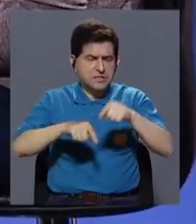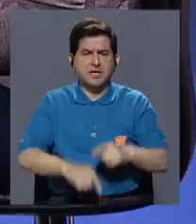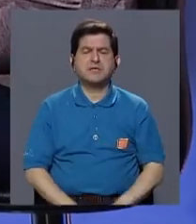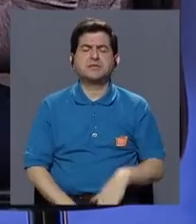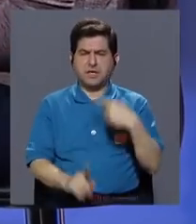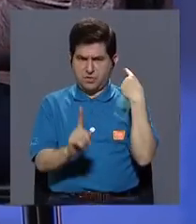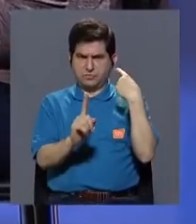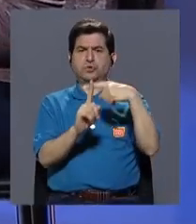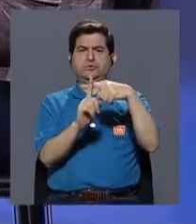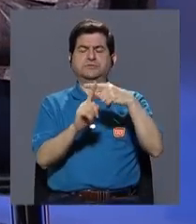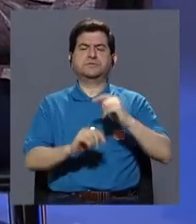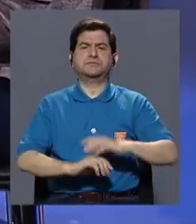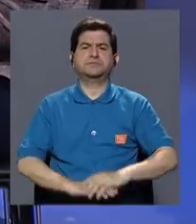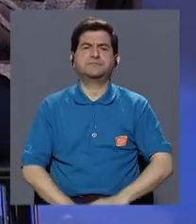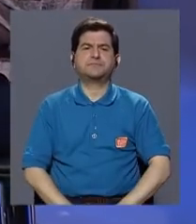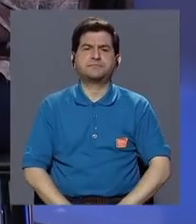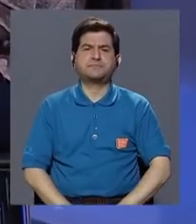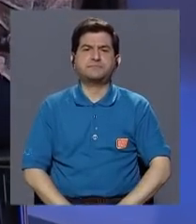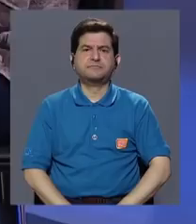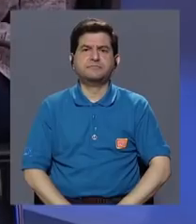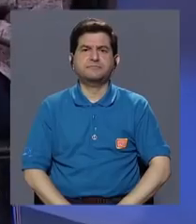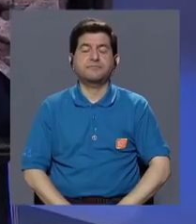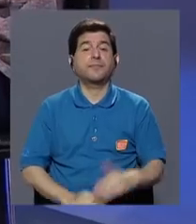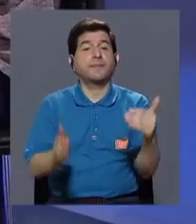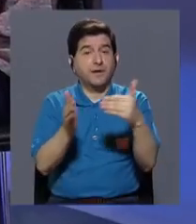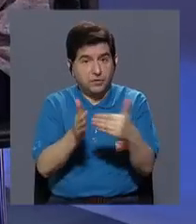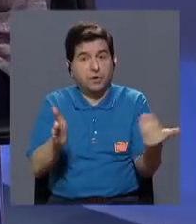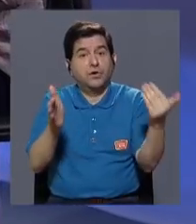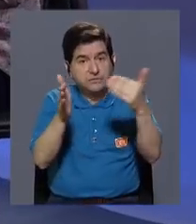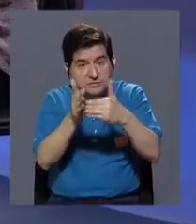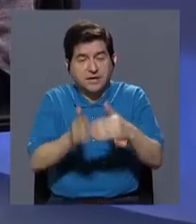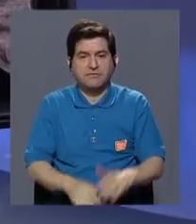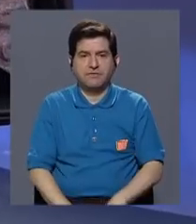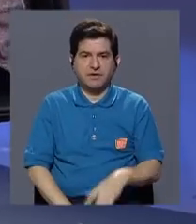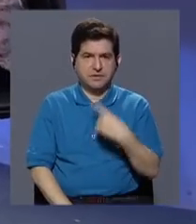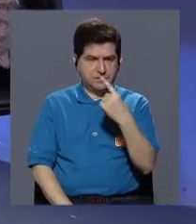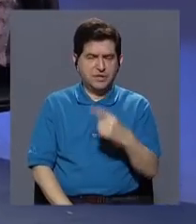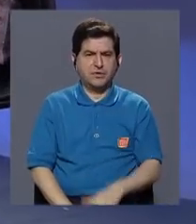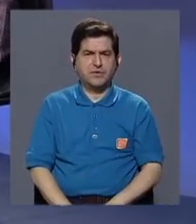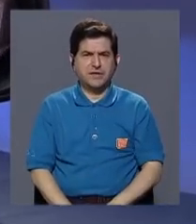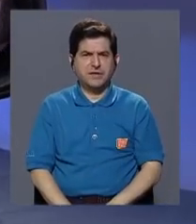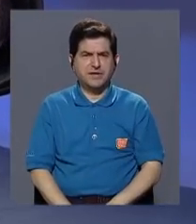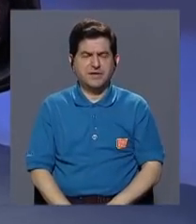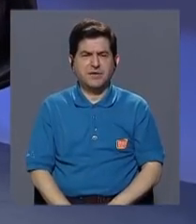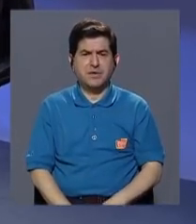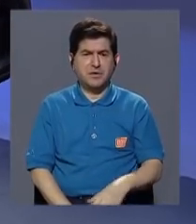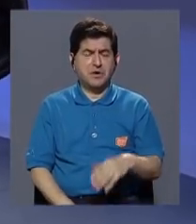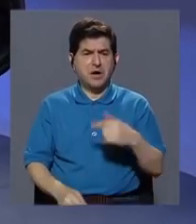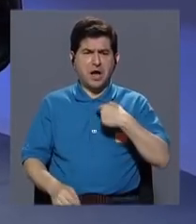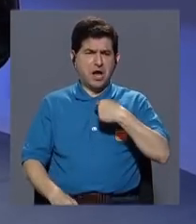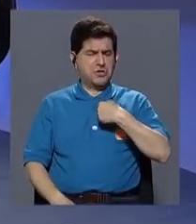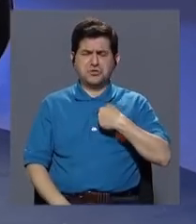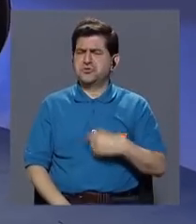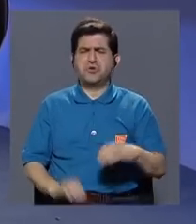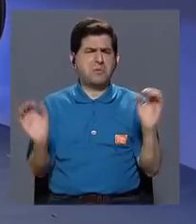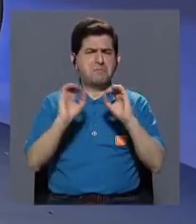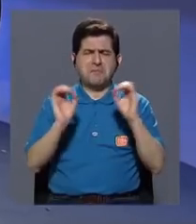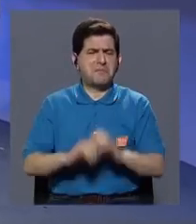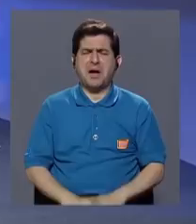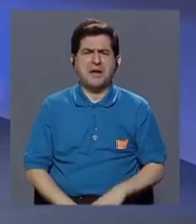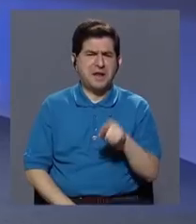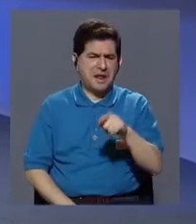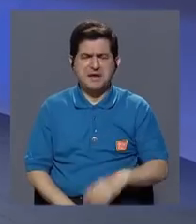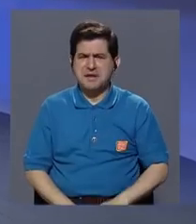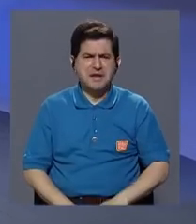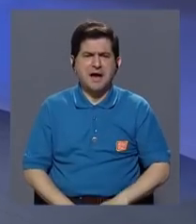bastante positivas de nuevo esto que lo mencioné muy crudo me han llegado a decir que no tengo filtros pero que